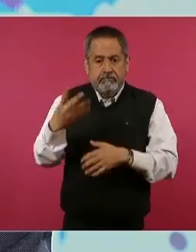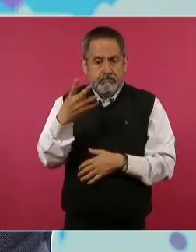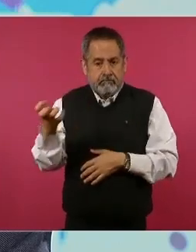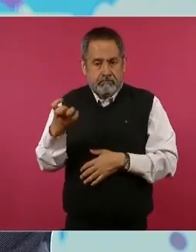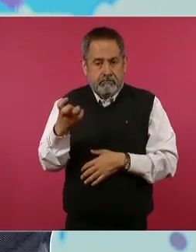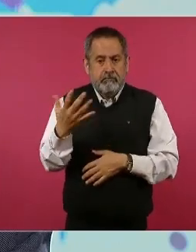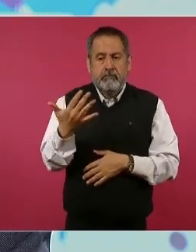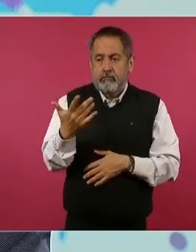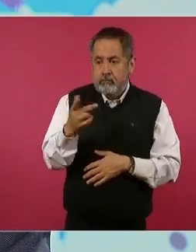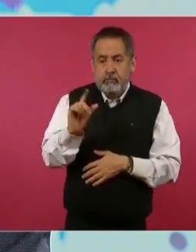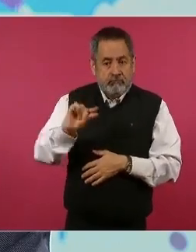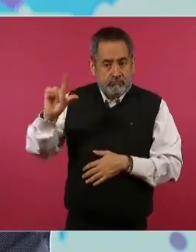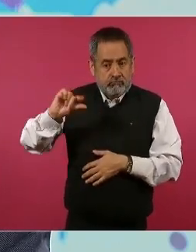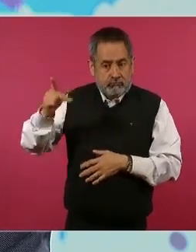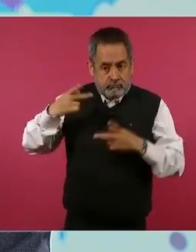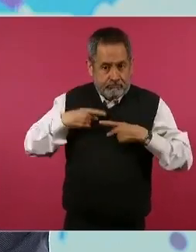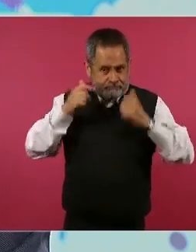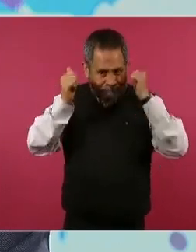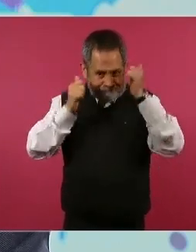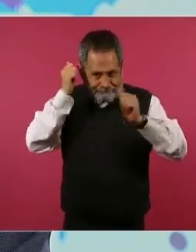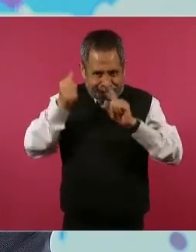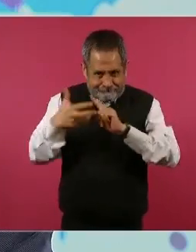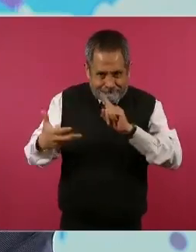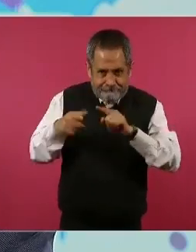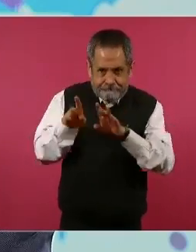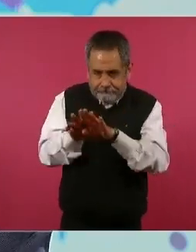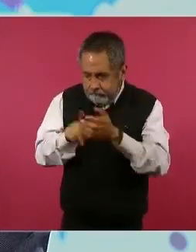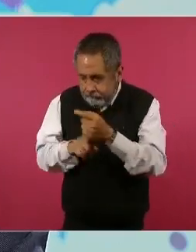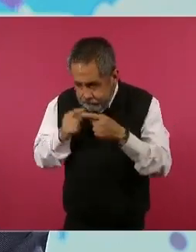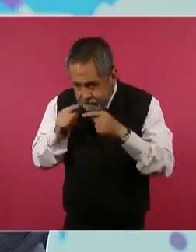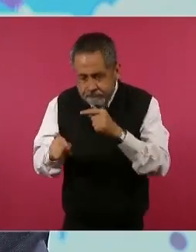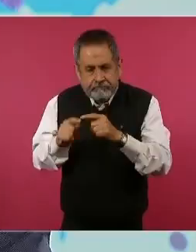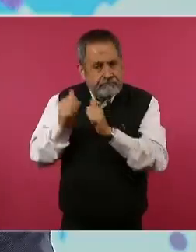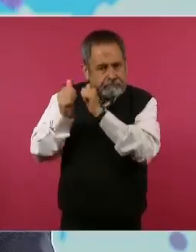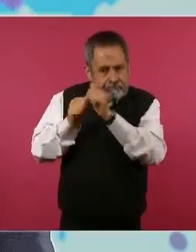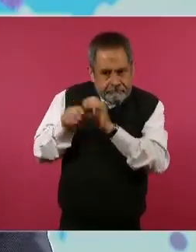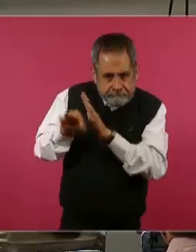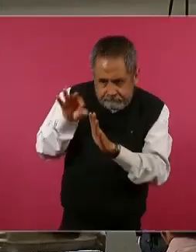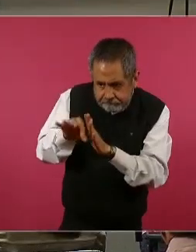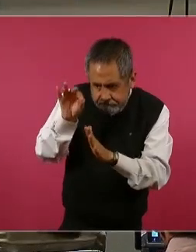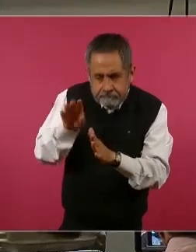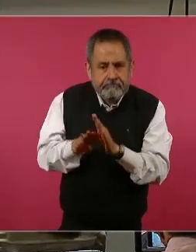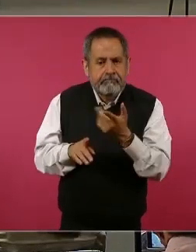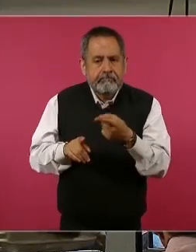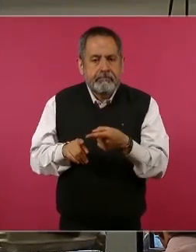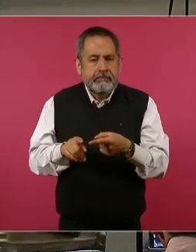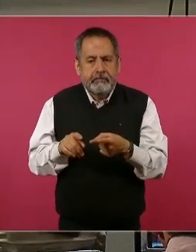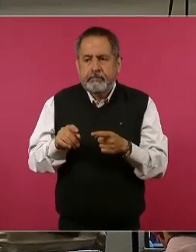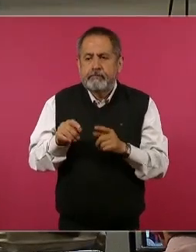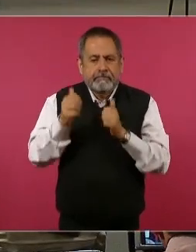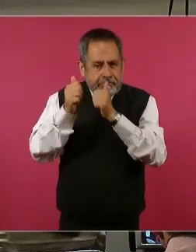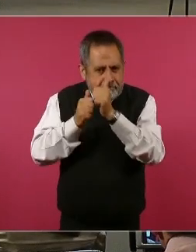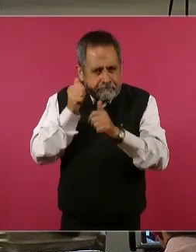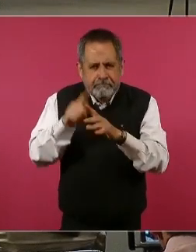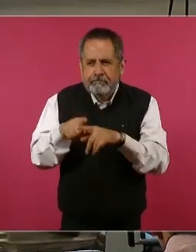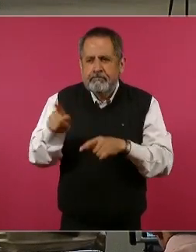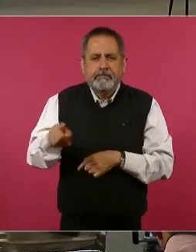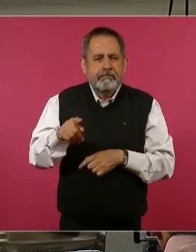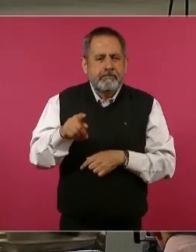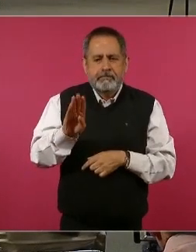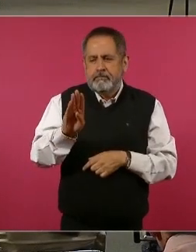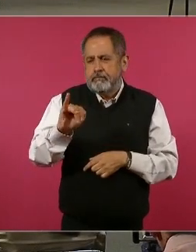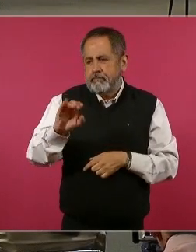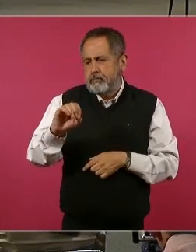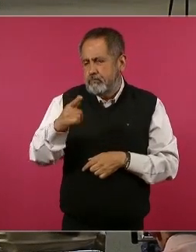450 profesionistas que están trabajando, sobre todo arqueólogos, pero también antropólogos físicos,